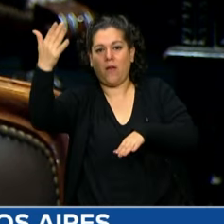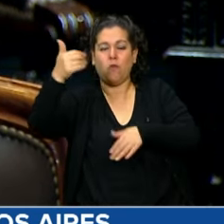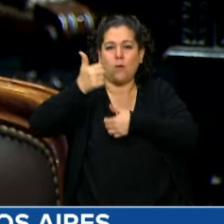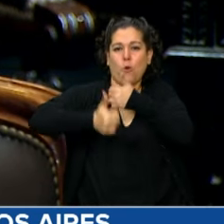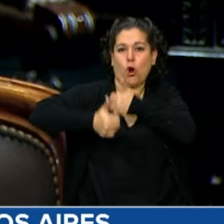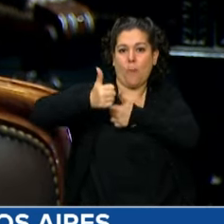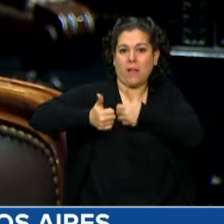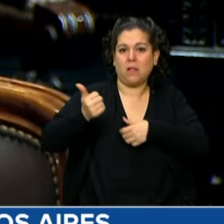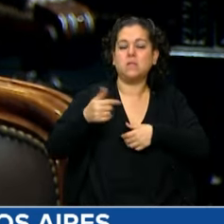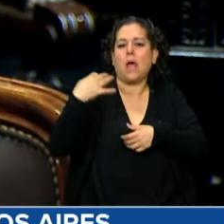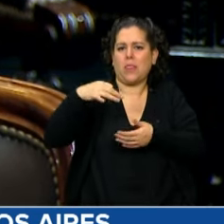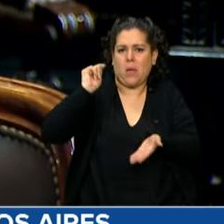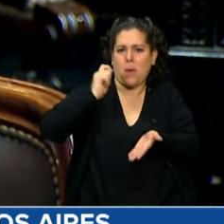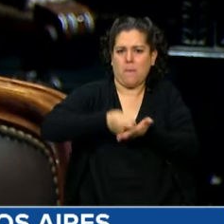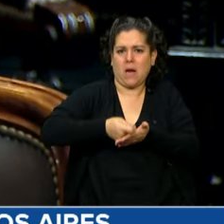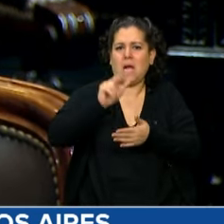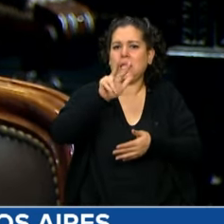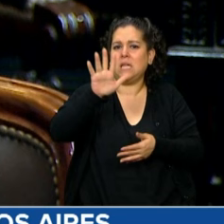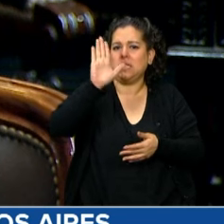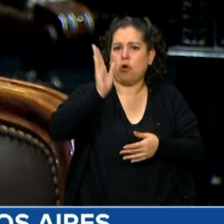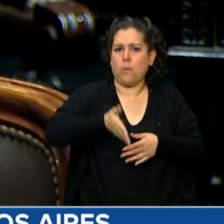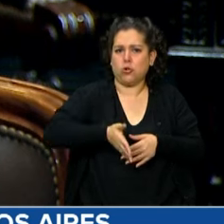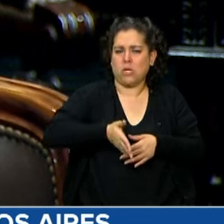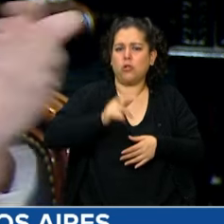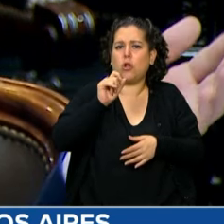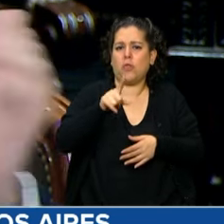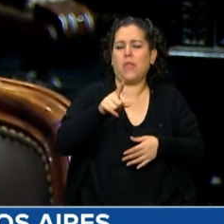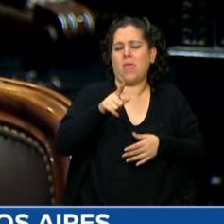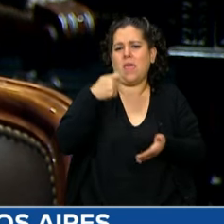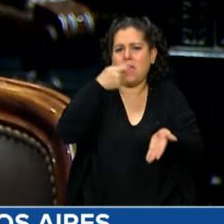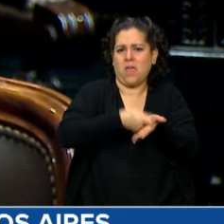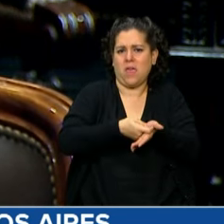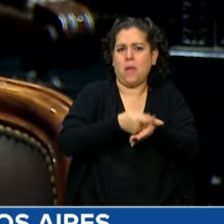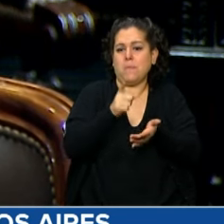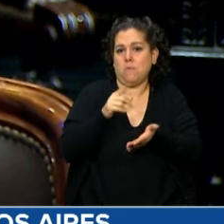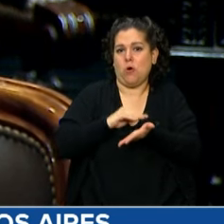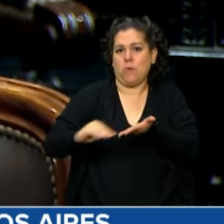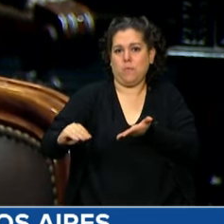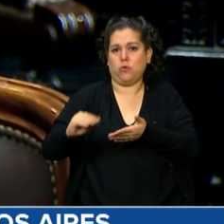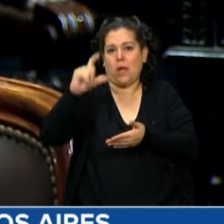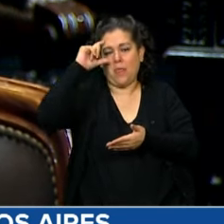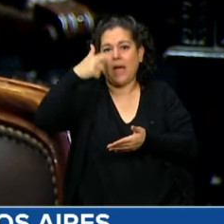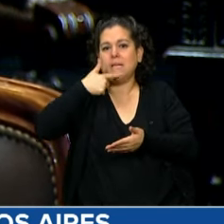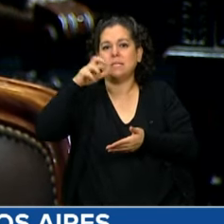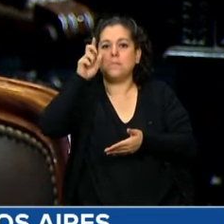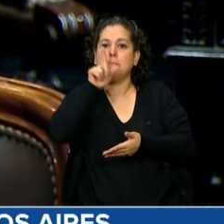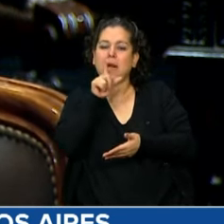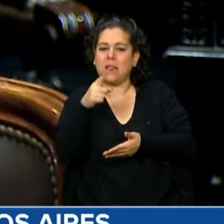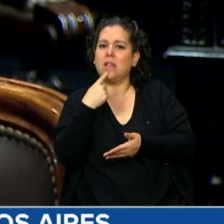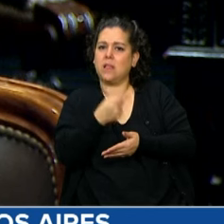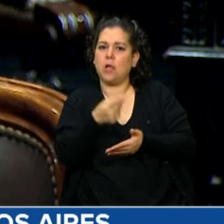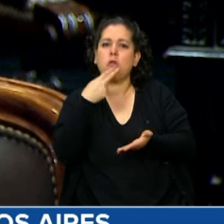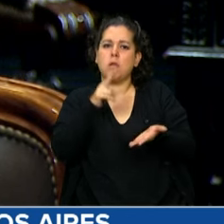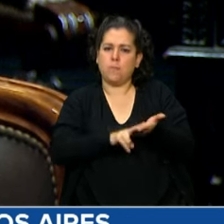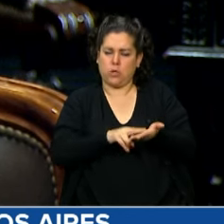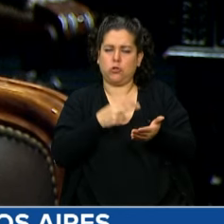que pagar un 35 por de arancel como dijo el diputado la alícuota máxima el impuesto país